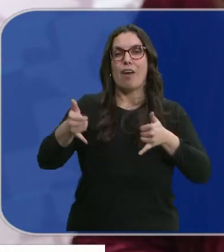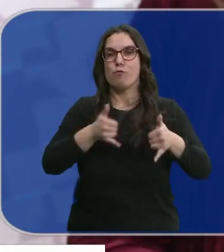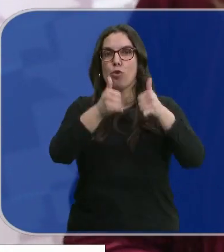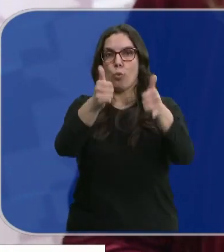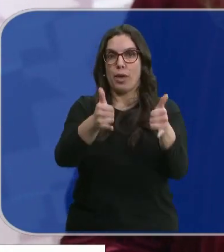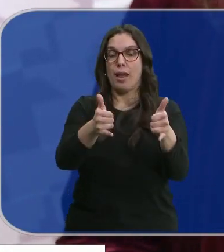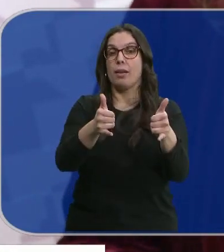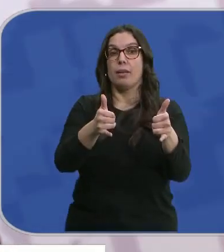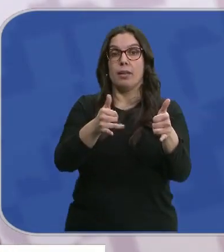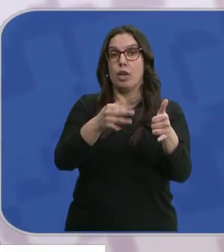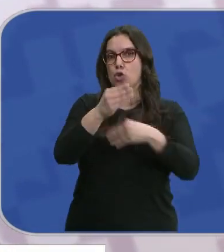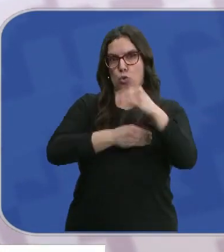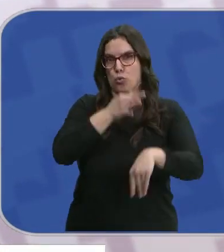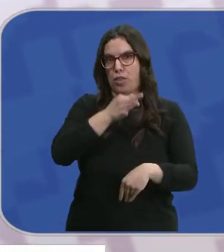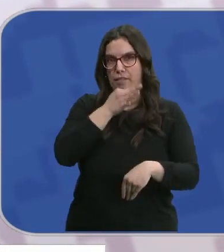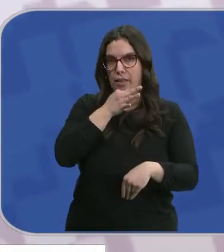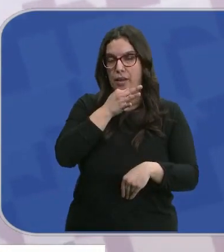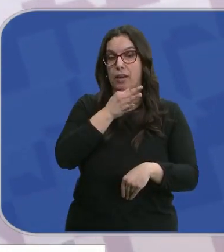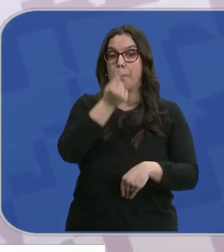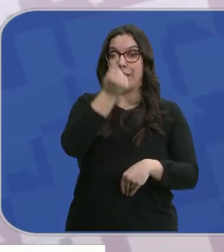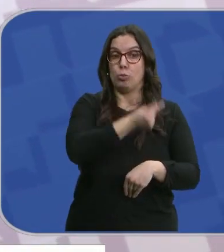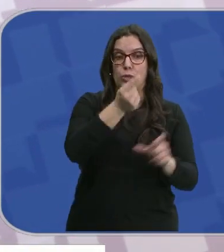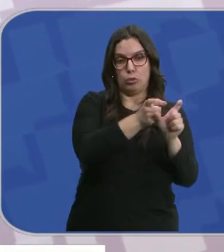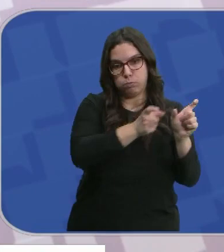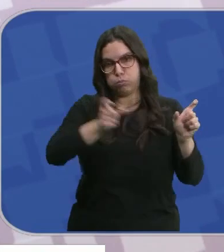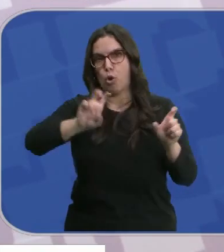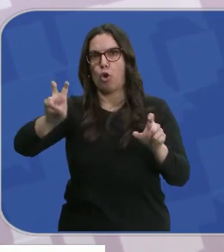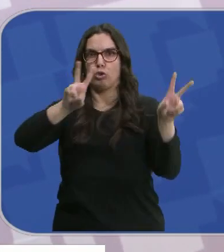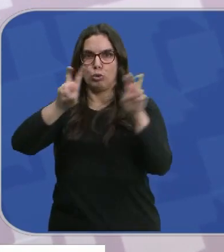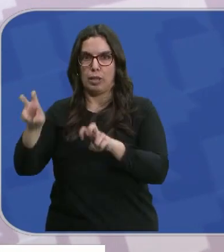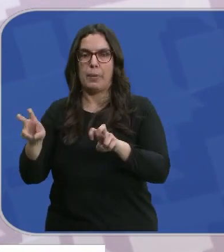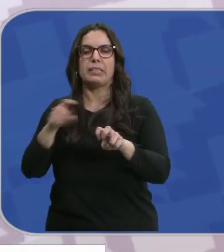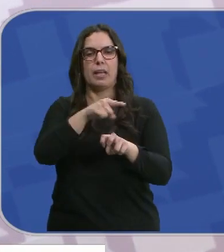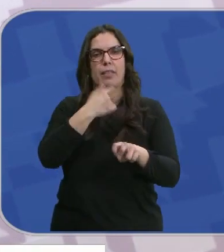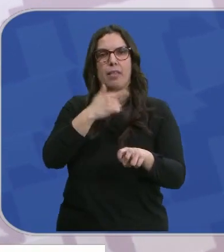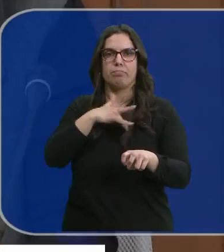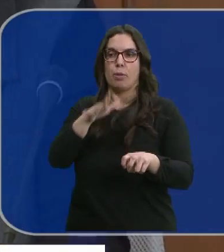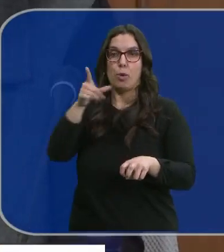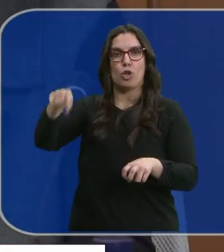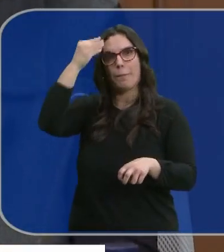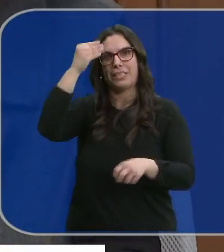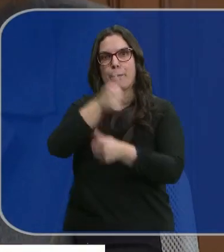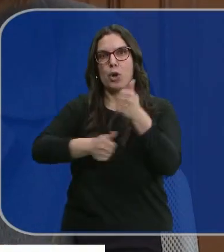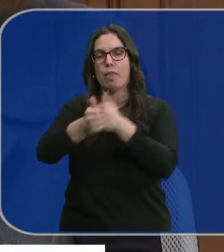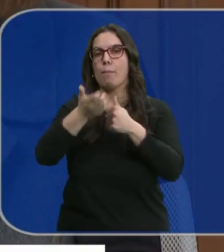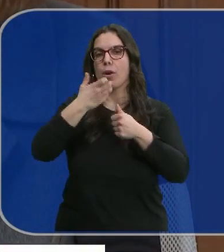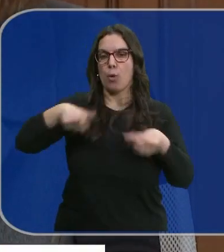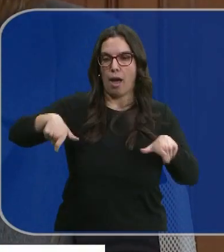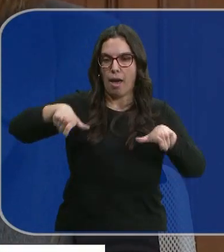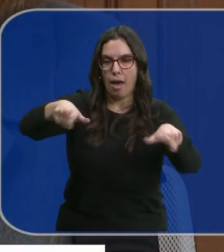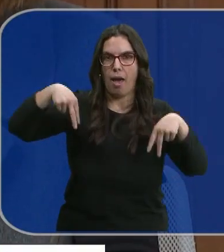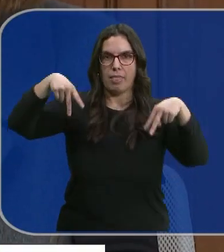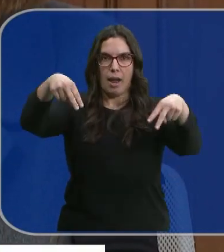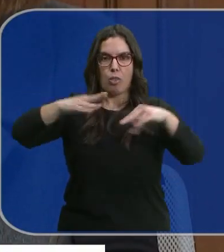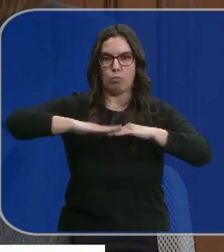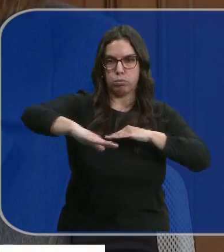presupuestada en 200.000 euros y destinar esa partida a otros asuntos, a su juicio prioritarios, como el acerado o pavimentado de